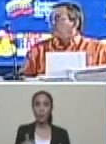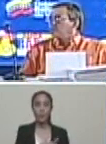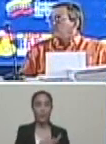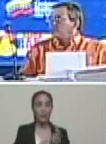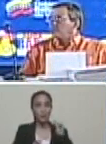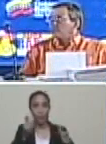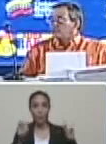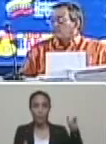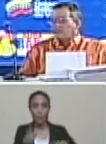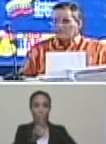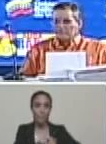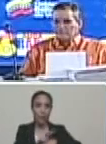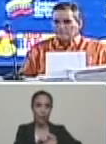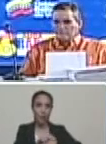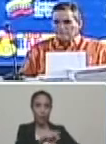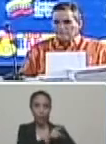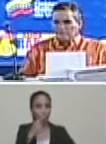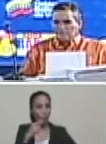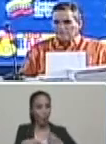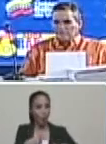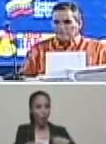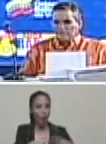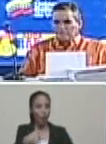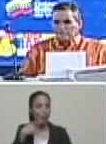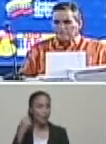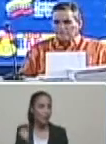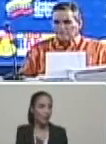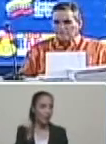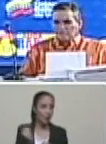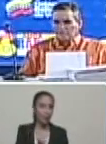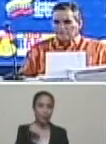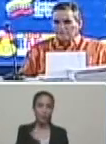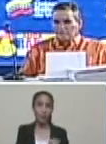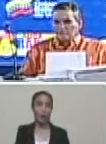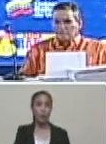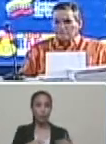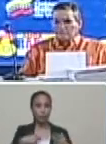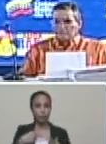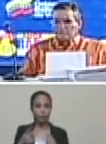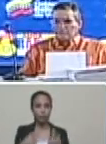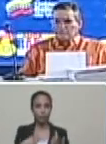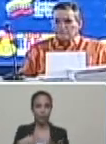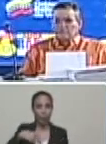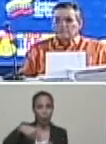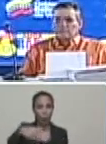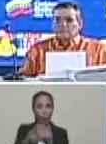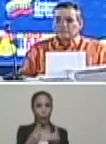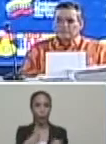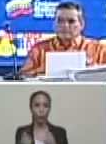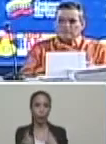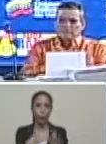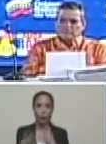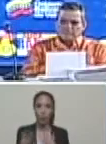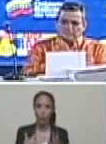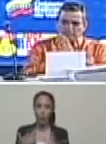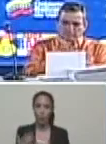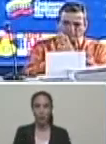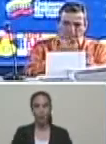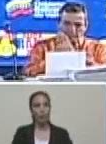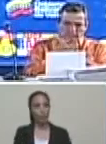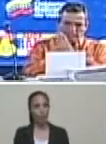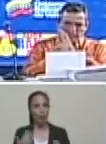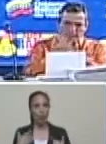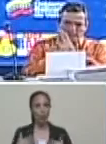médicos y médicas todos los días en sus consultorios, caminando casa por casa y pariendo junto al pueblo un sistema de salud,